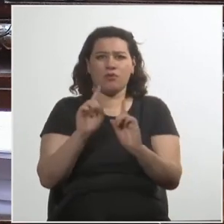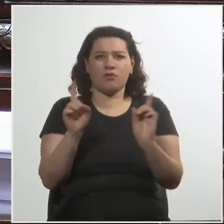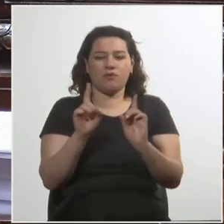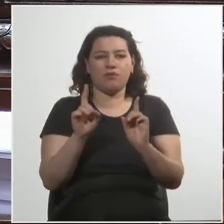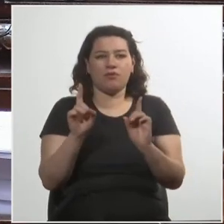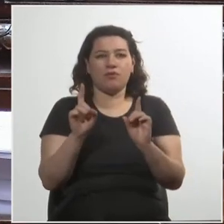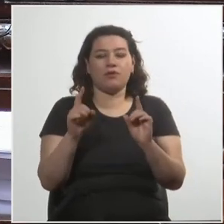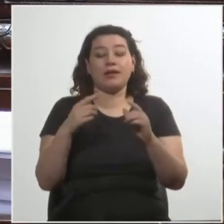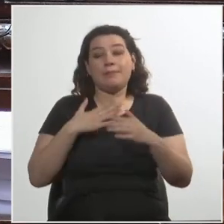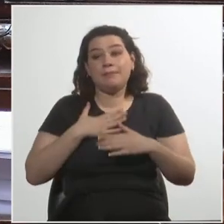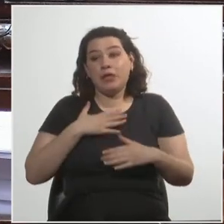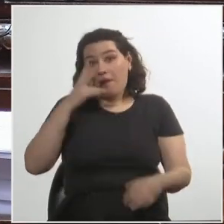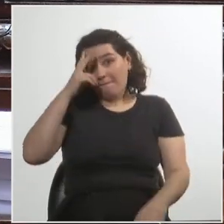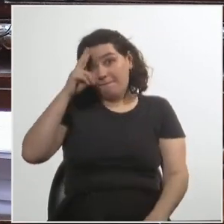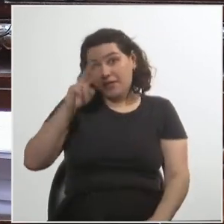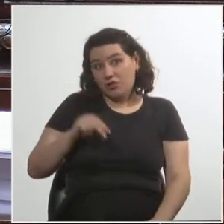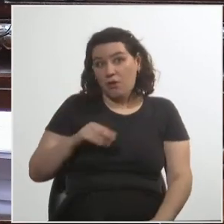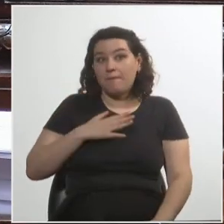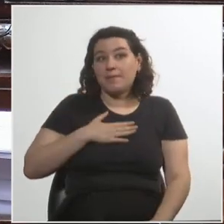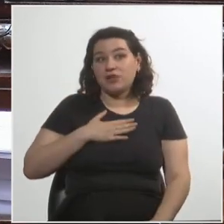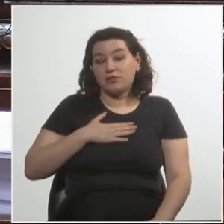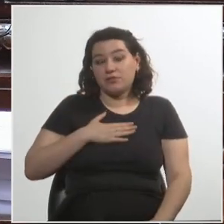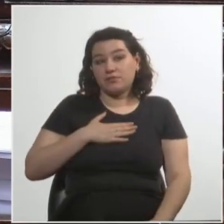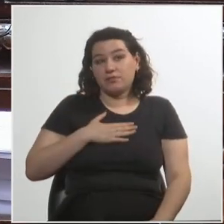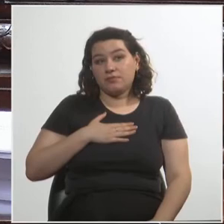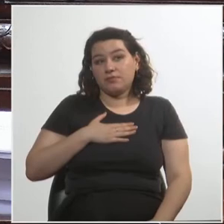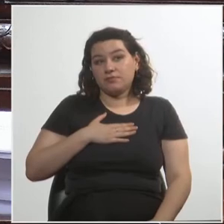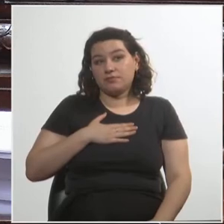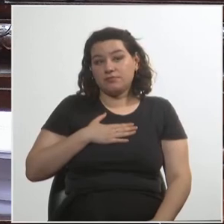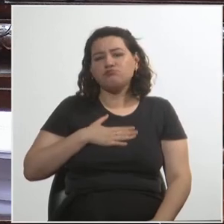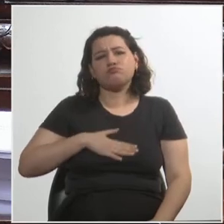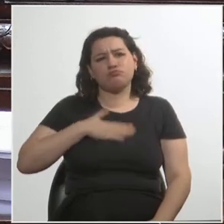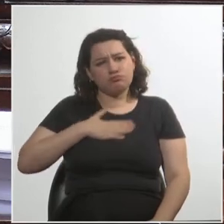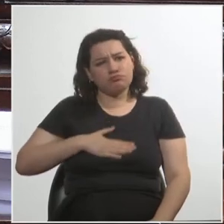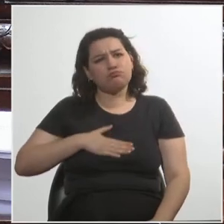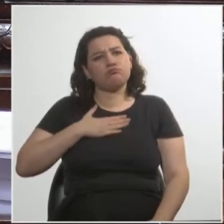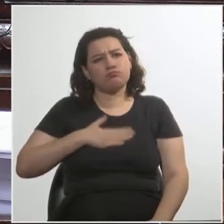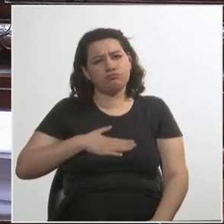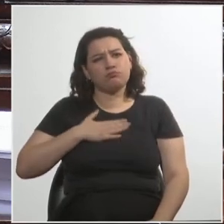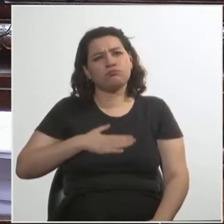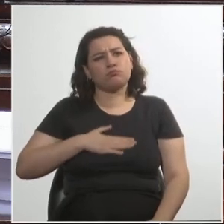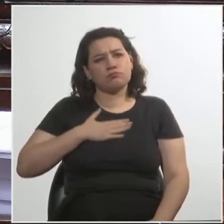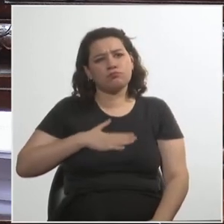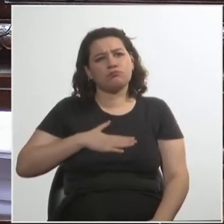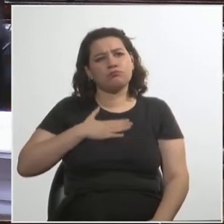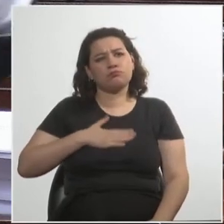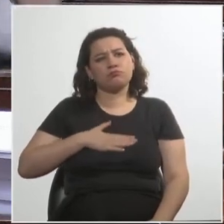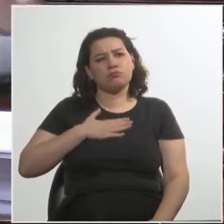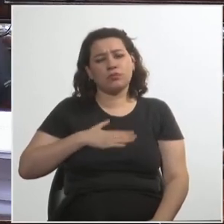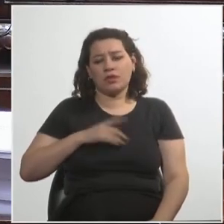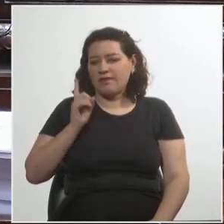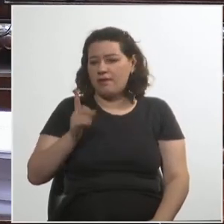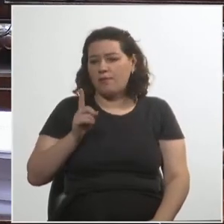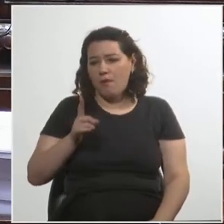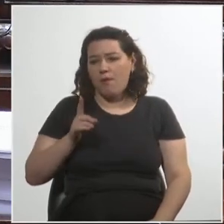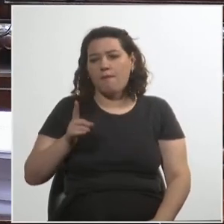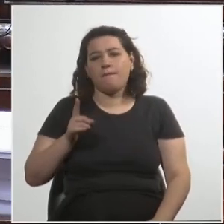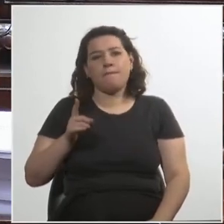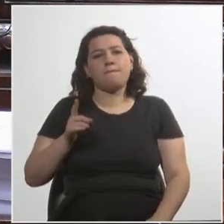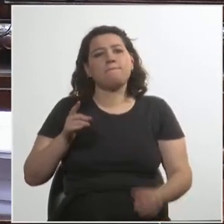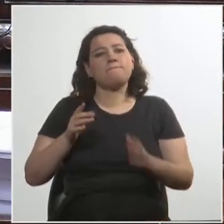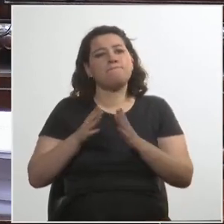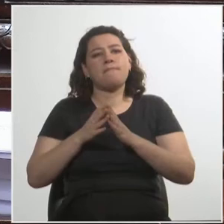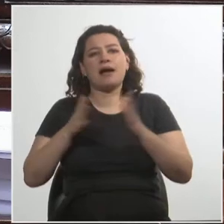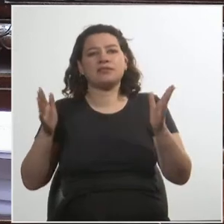en lo personal y esto sí viene en lo personal comparto que deberíamos de ampliar el rango